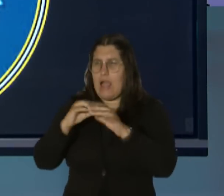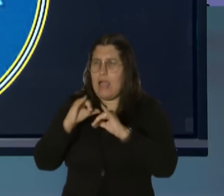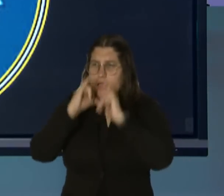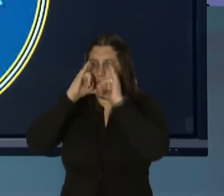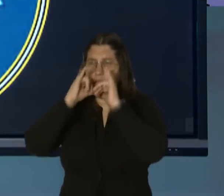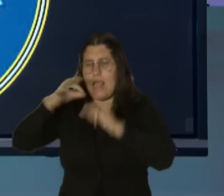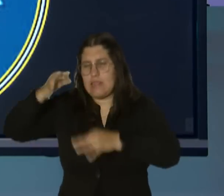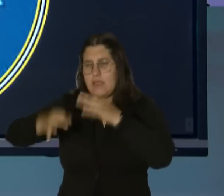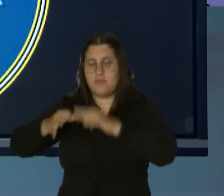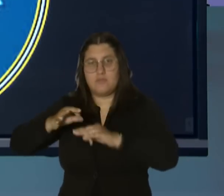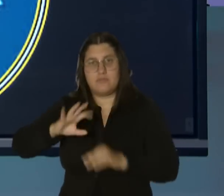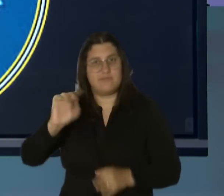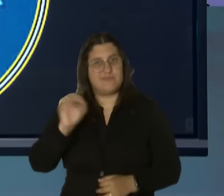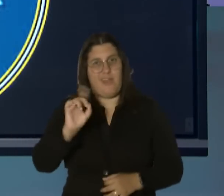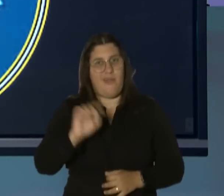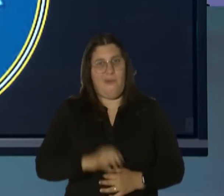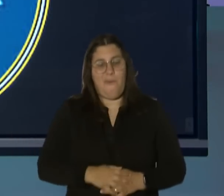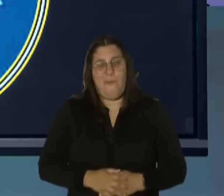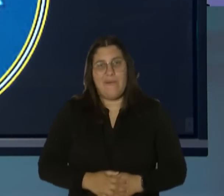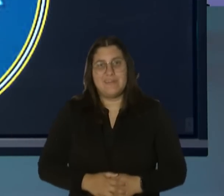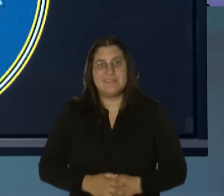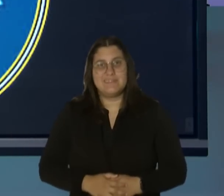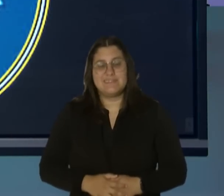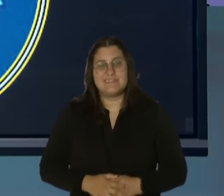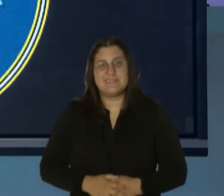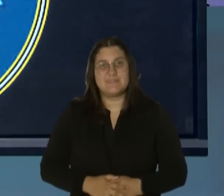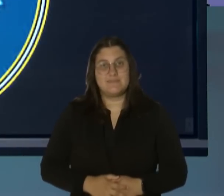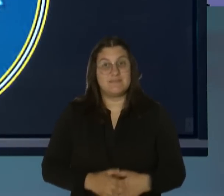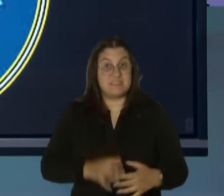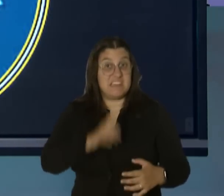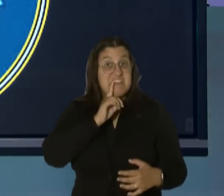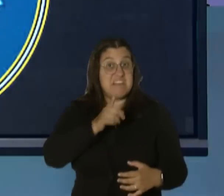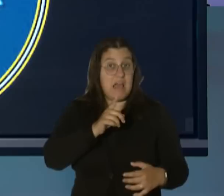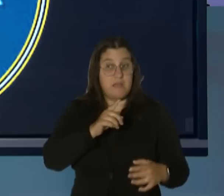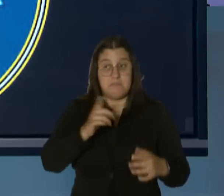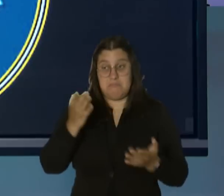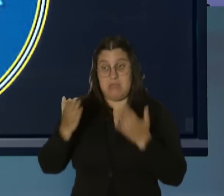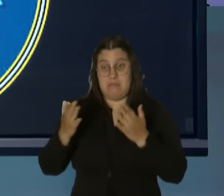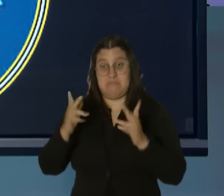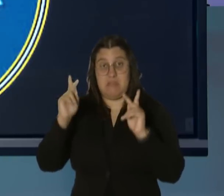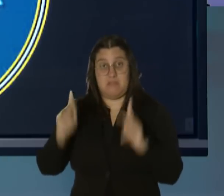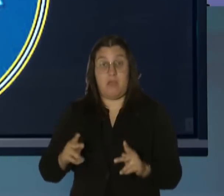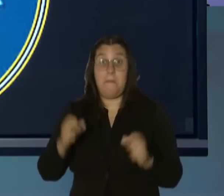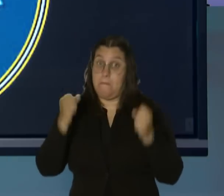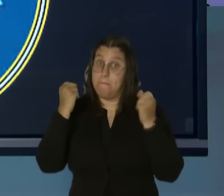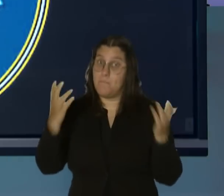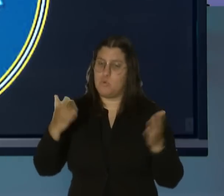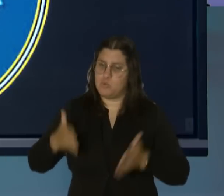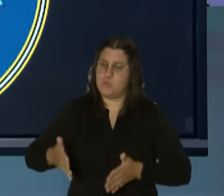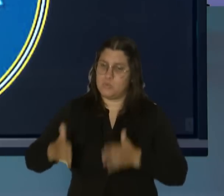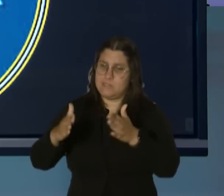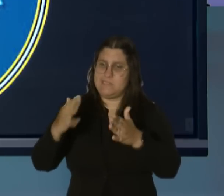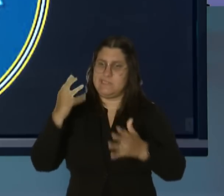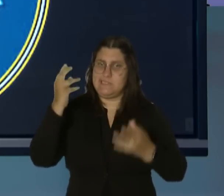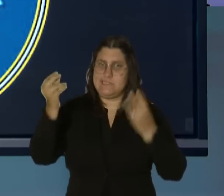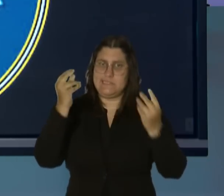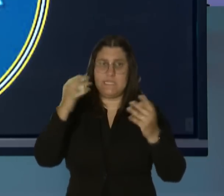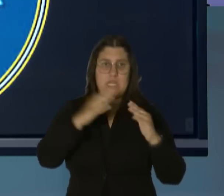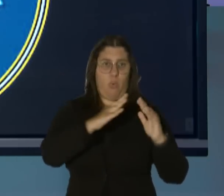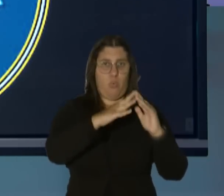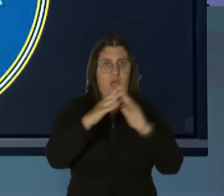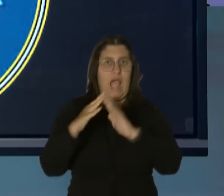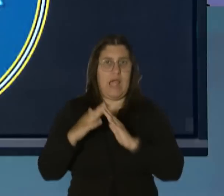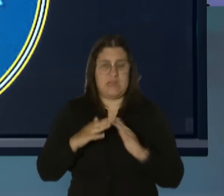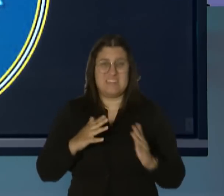tribunal, vamos a... Pero no. O sea, si la persona, que hay muchos en la calle, en hogares, en